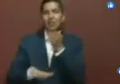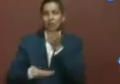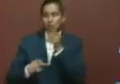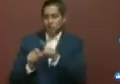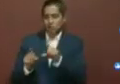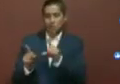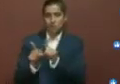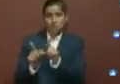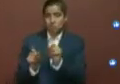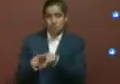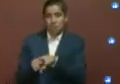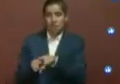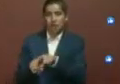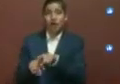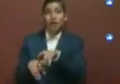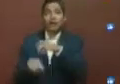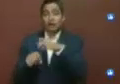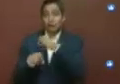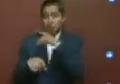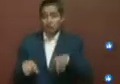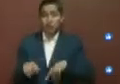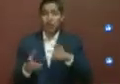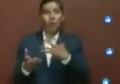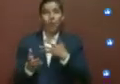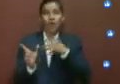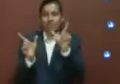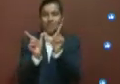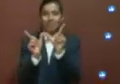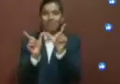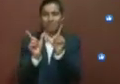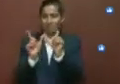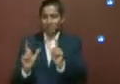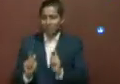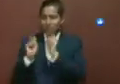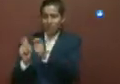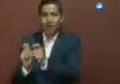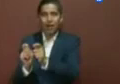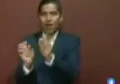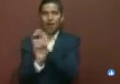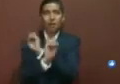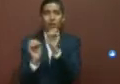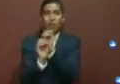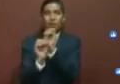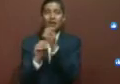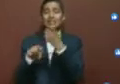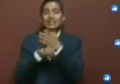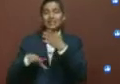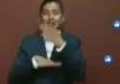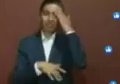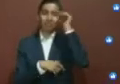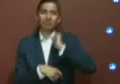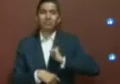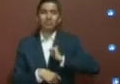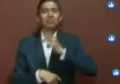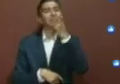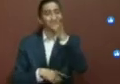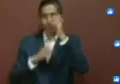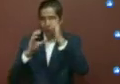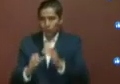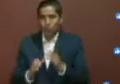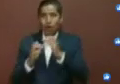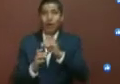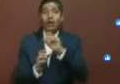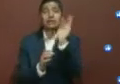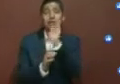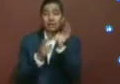los municipios no tienen licencia para el uso de armamento, la tiene el Estado. Entonces, nosotros cuidamos que a quien le demos